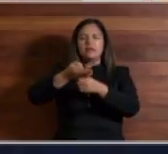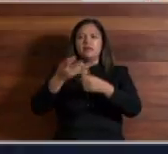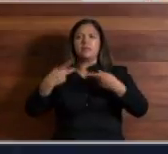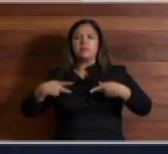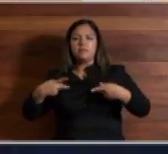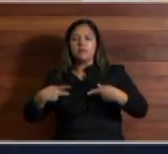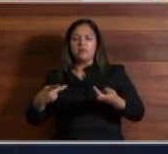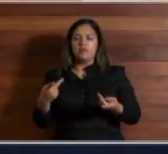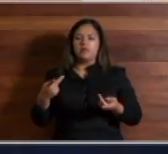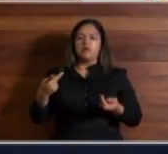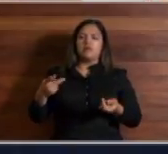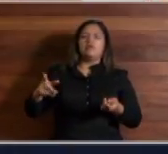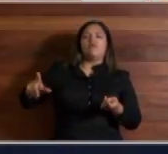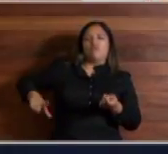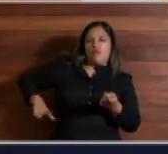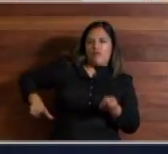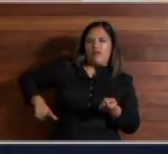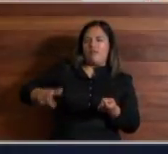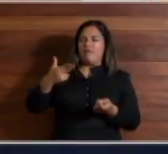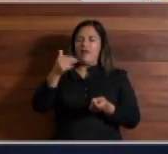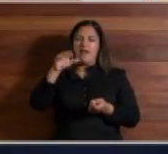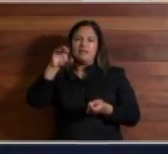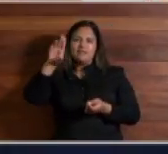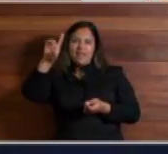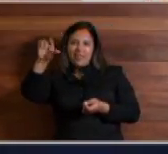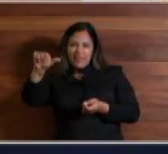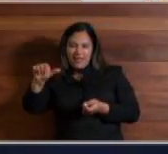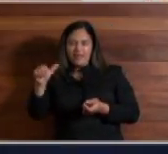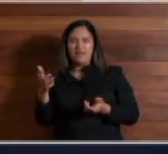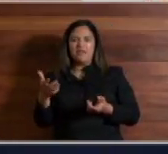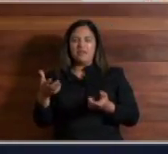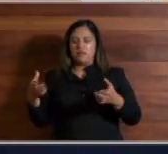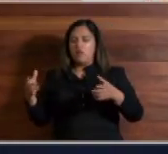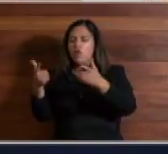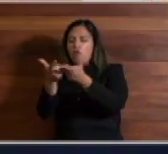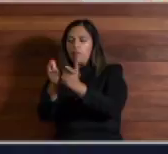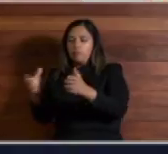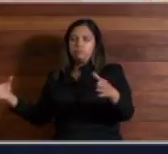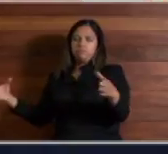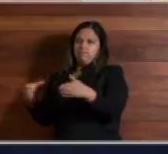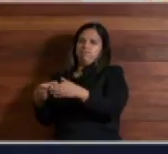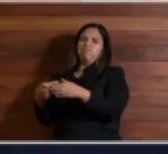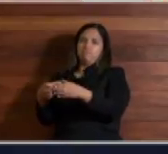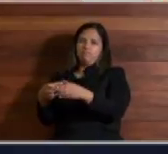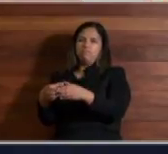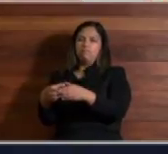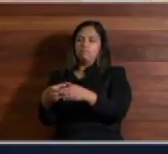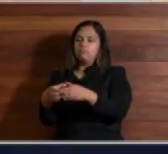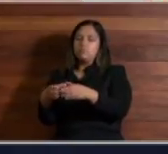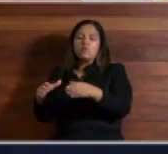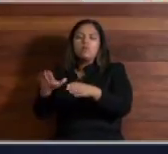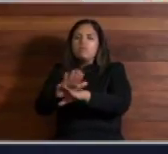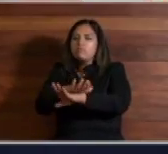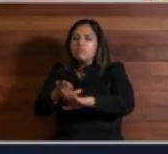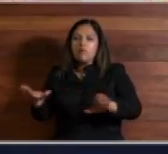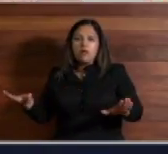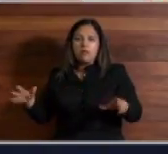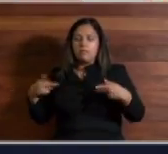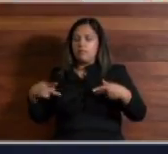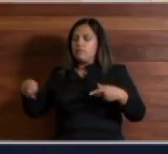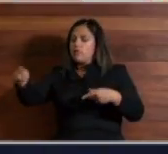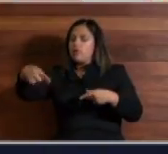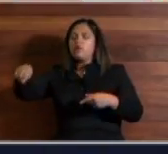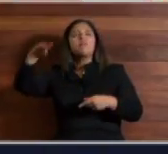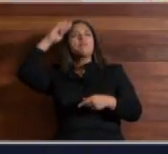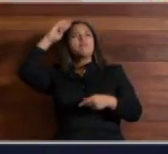celosos funcionarios de Hacienda constituyen un grupo cerrado, compacto, convencido que solo